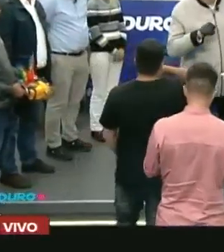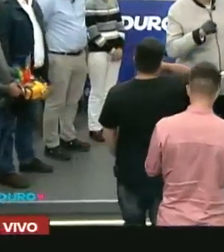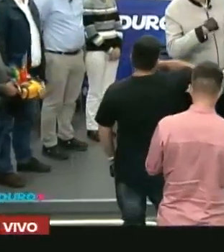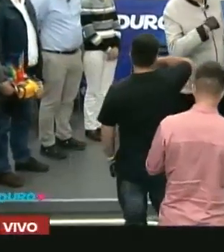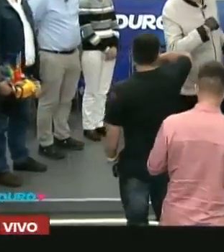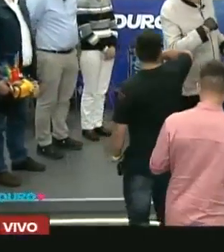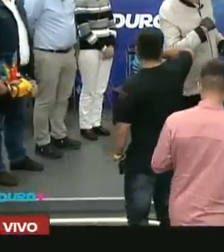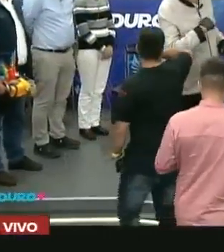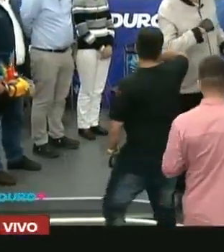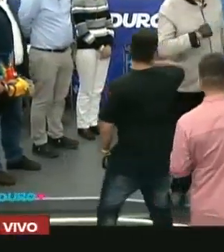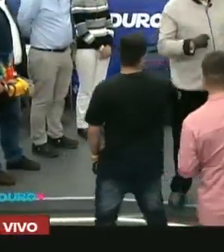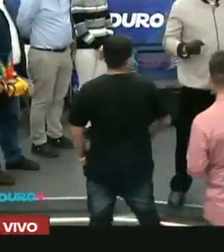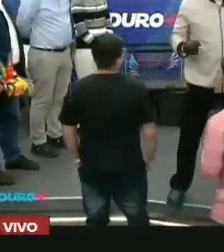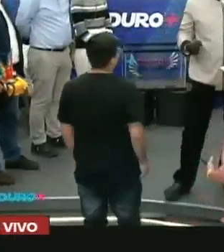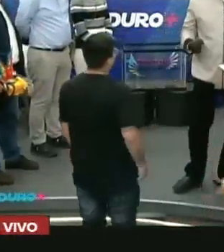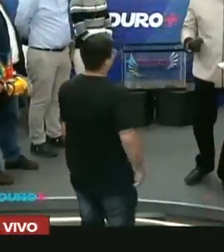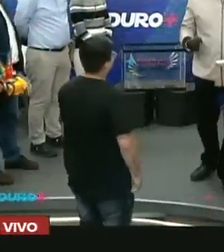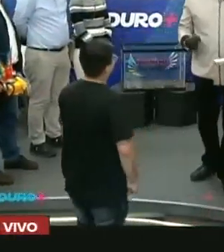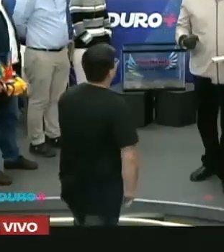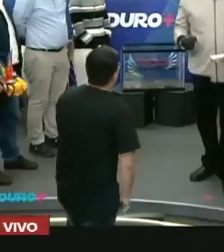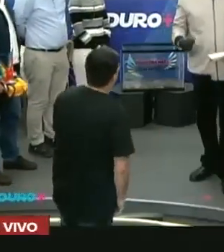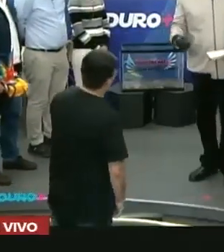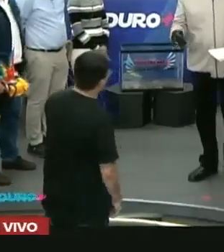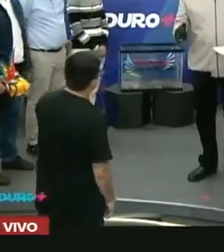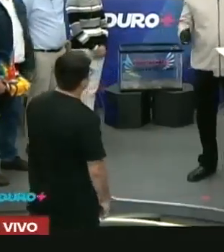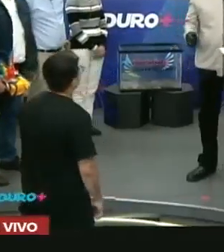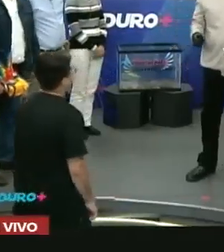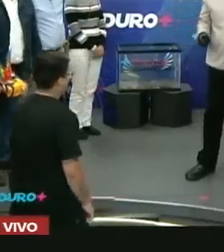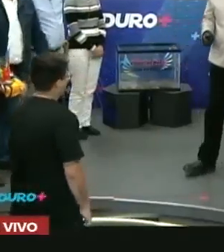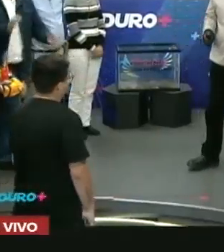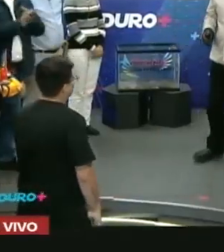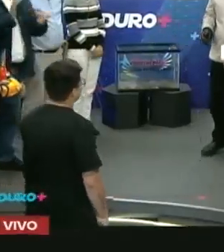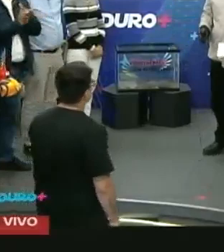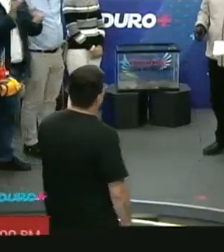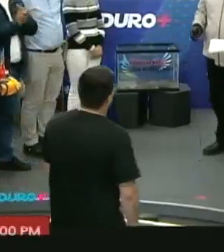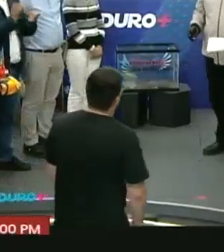Asley, oye, bueno, bienvenido.